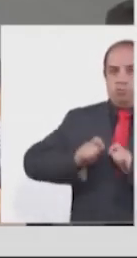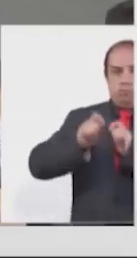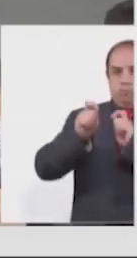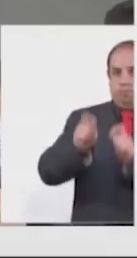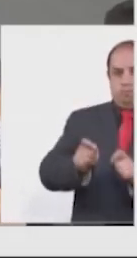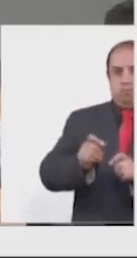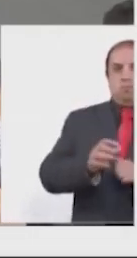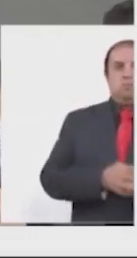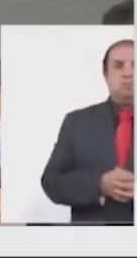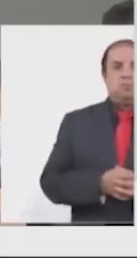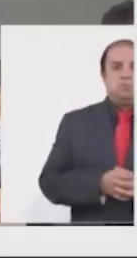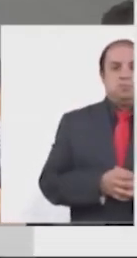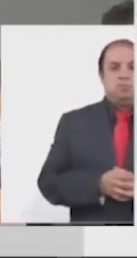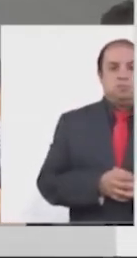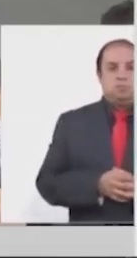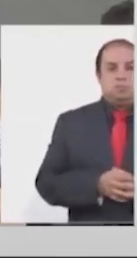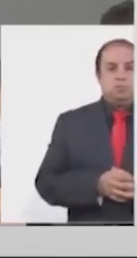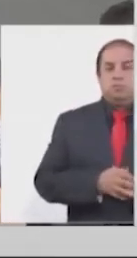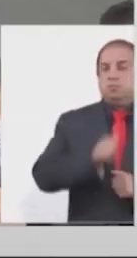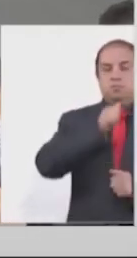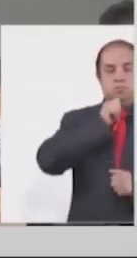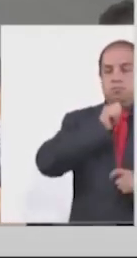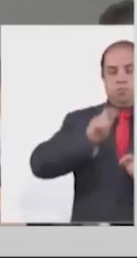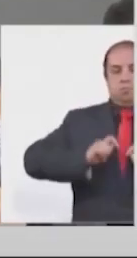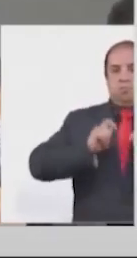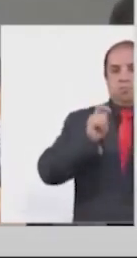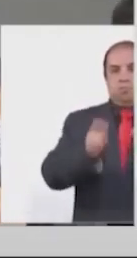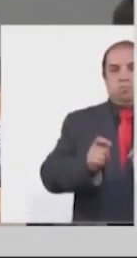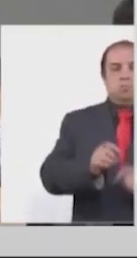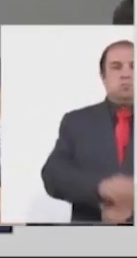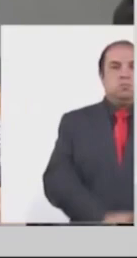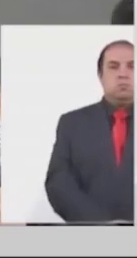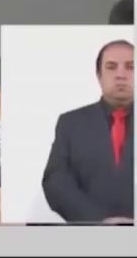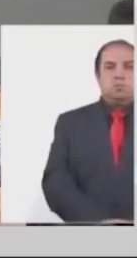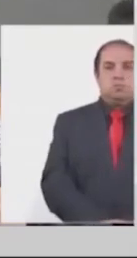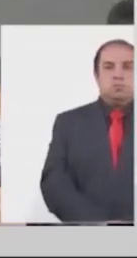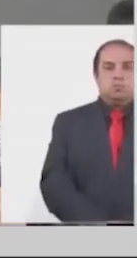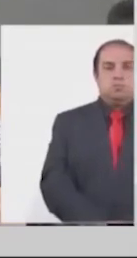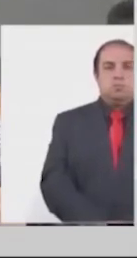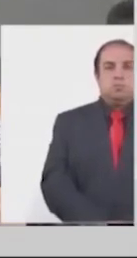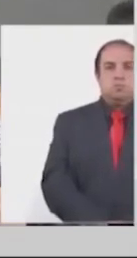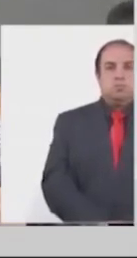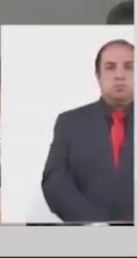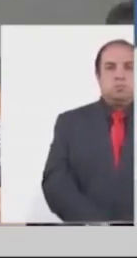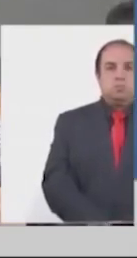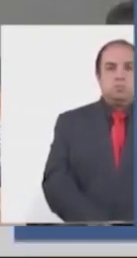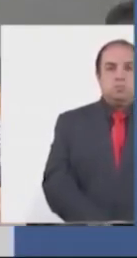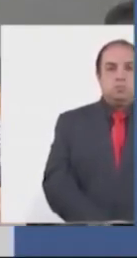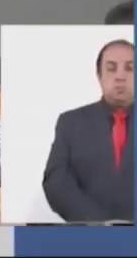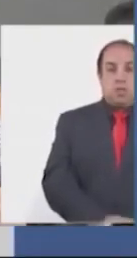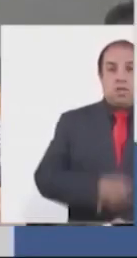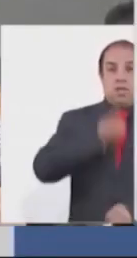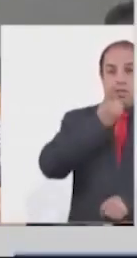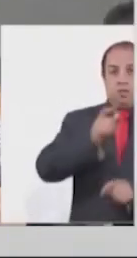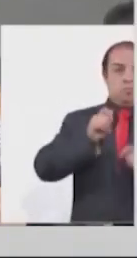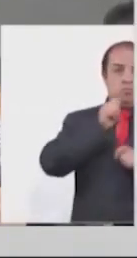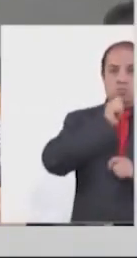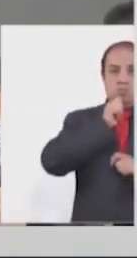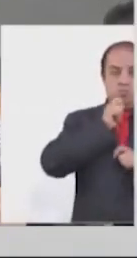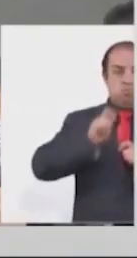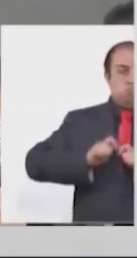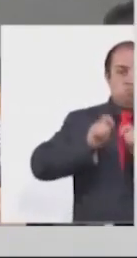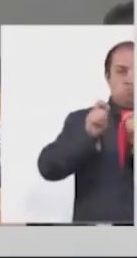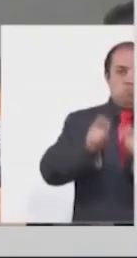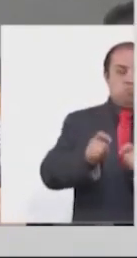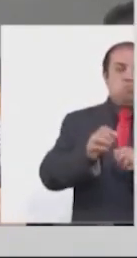comentario que quería centrarme contigo es en el manejo político que se le a las cosas como un asunto